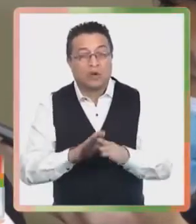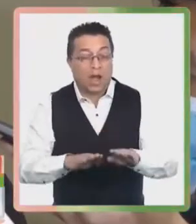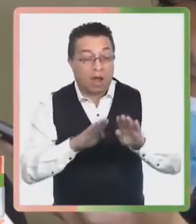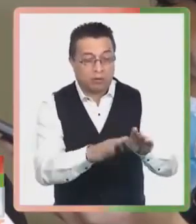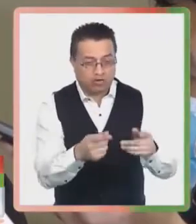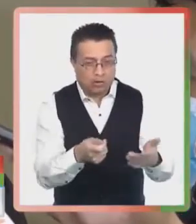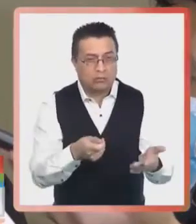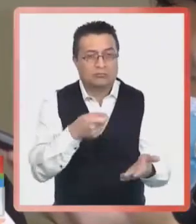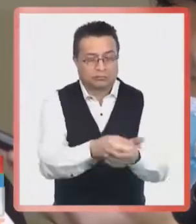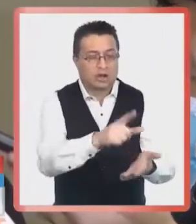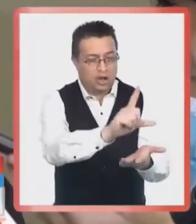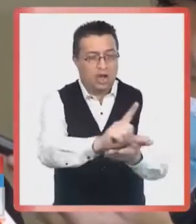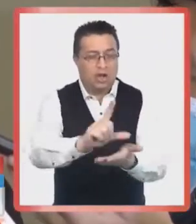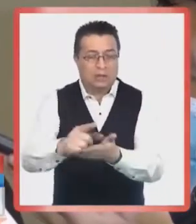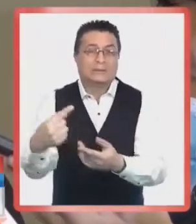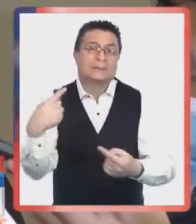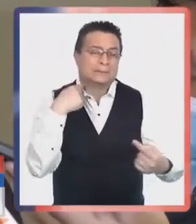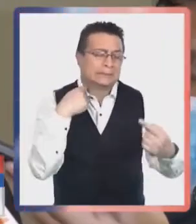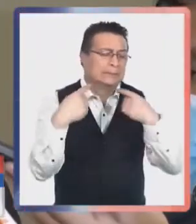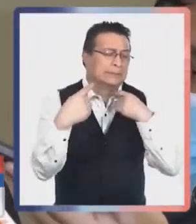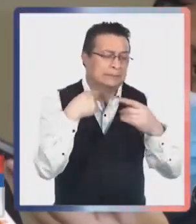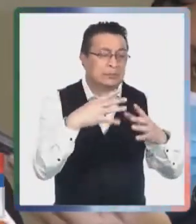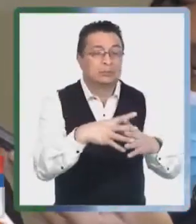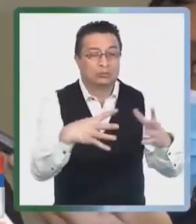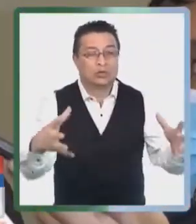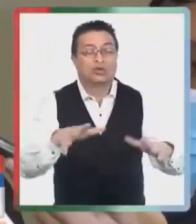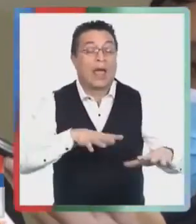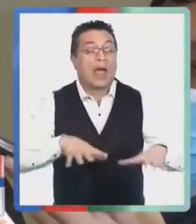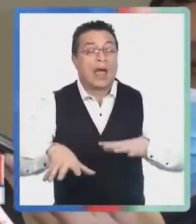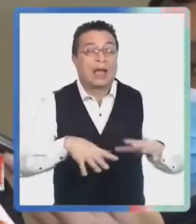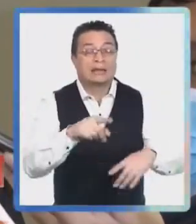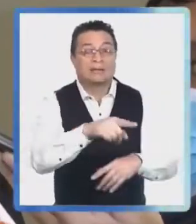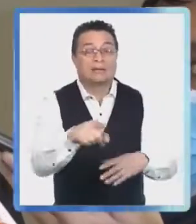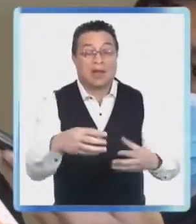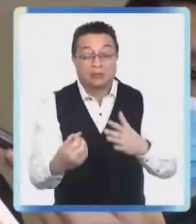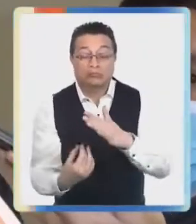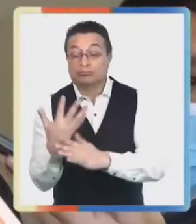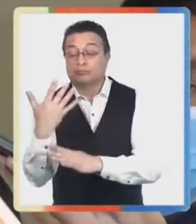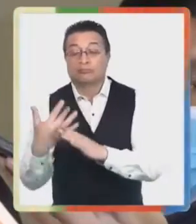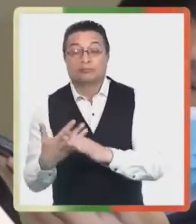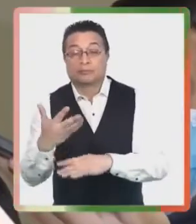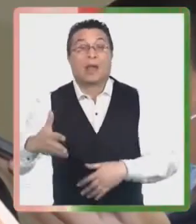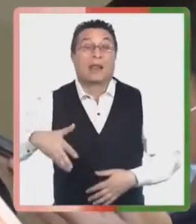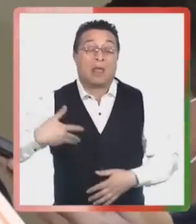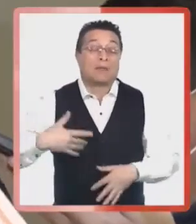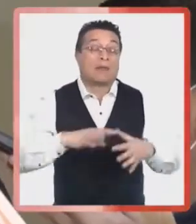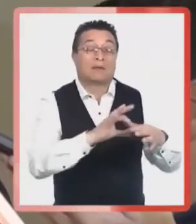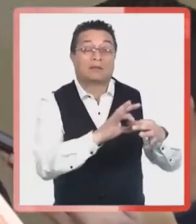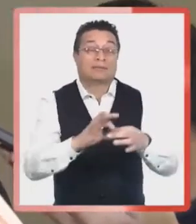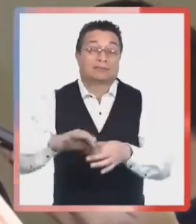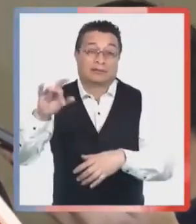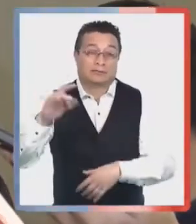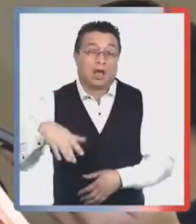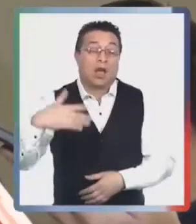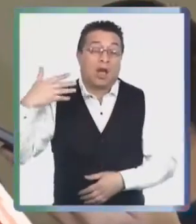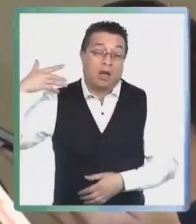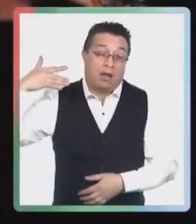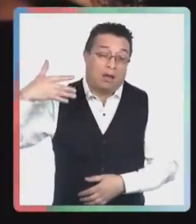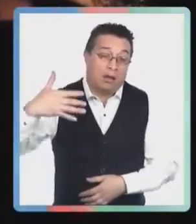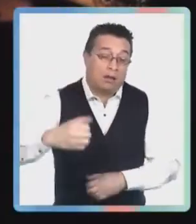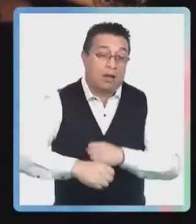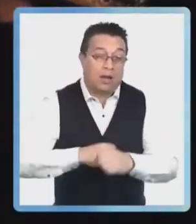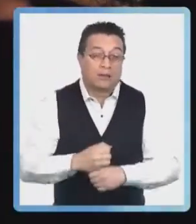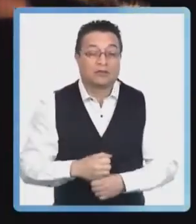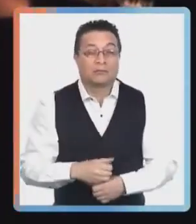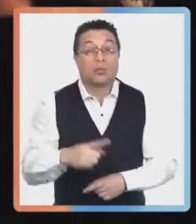muchas localidades que han visto afectadas sus actividades productivas por los lamentables hechos que ya se vienen viviendo hace años. Hace